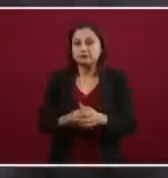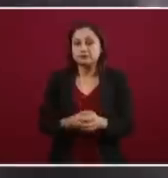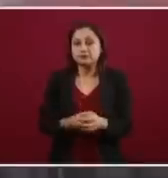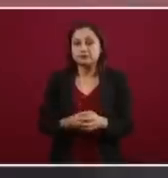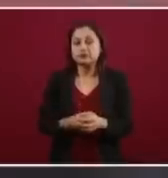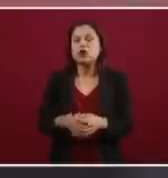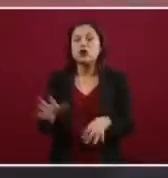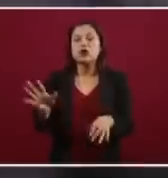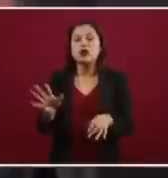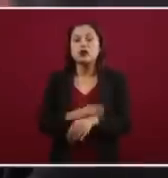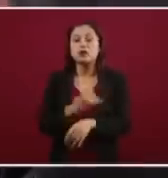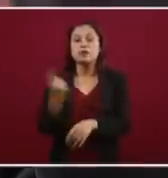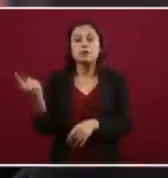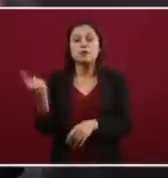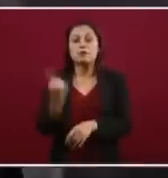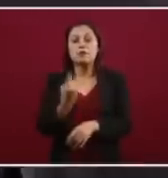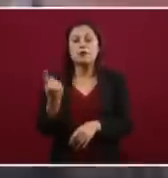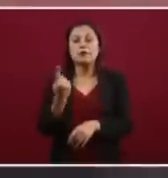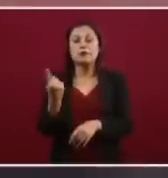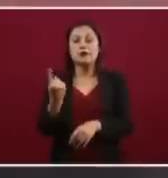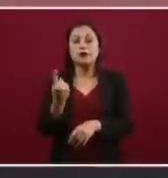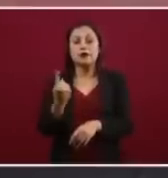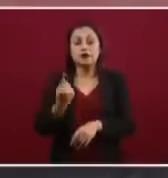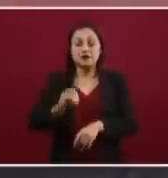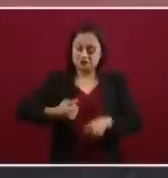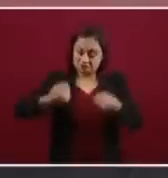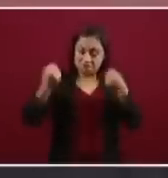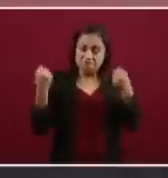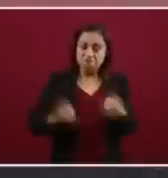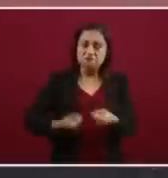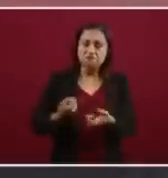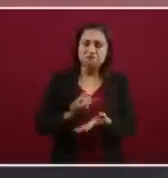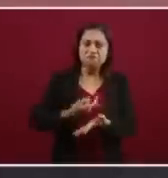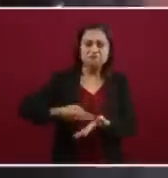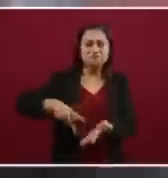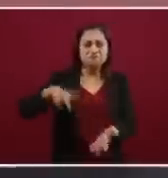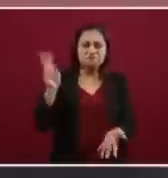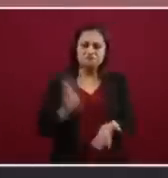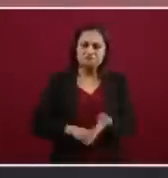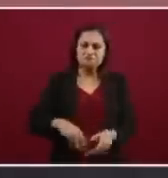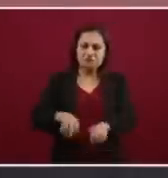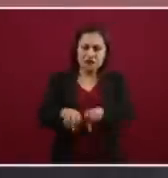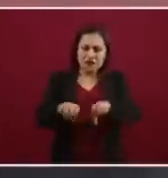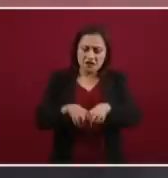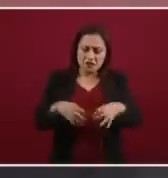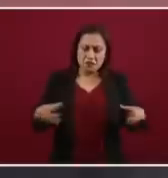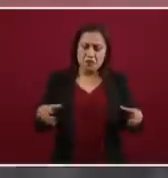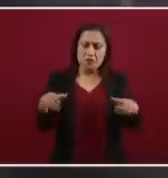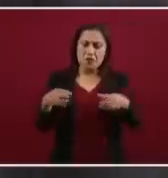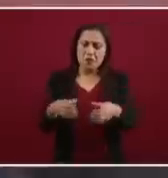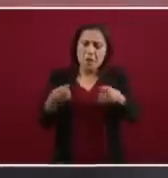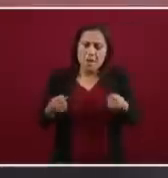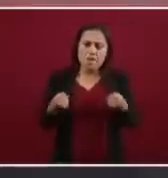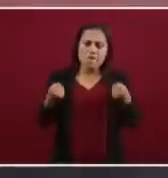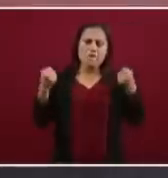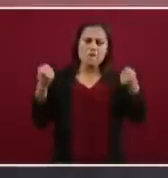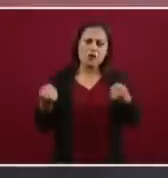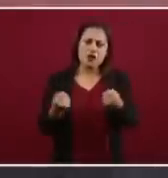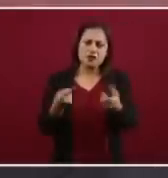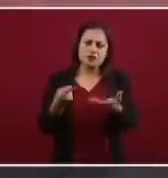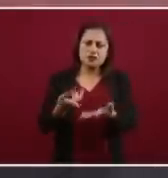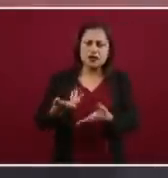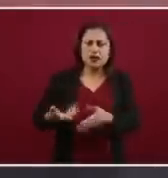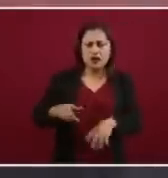porque tenemos que hacer valer la fuerza, el Estado de Derecho,